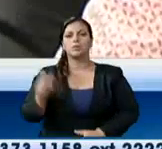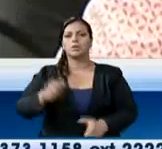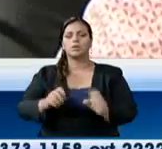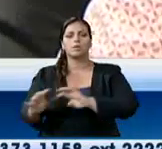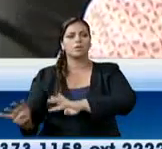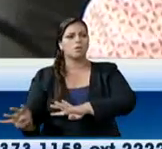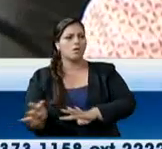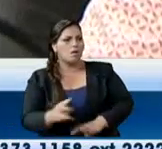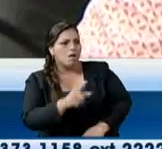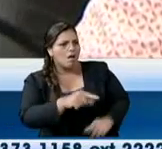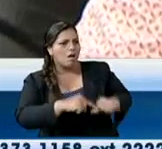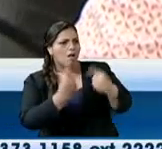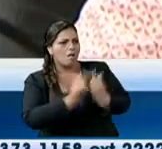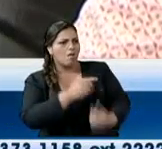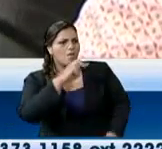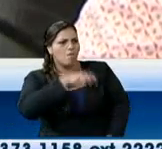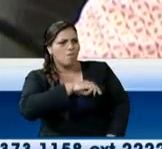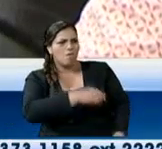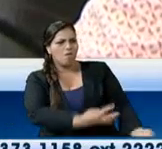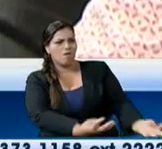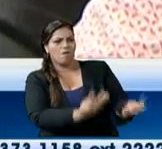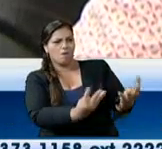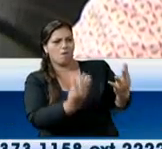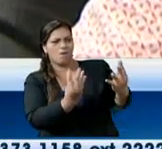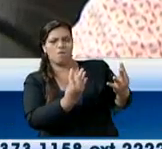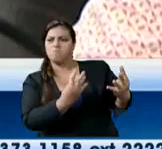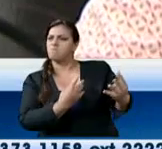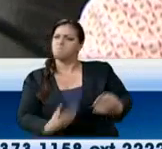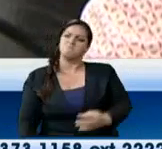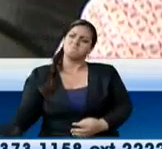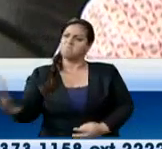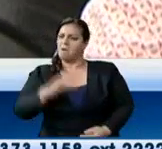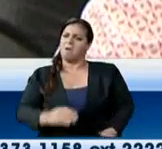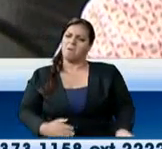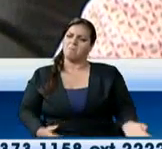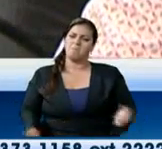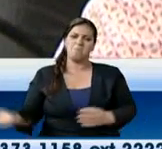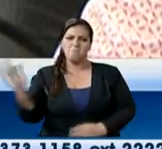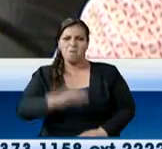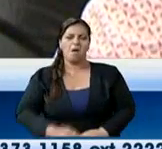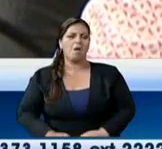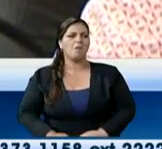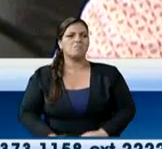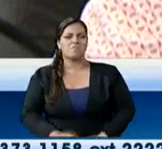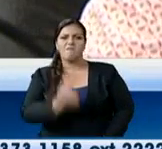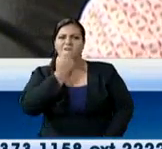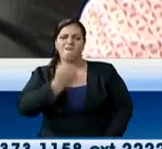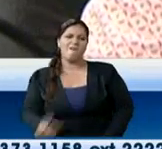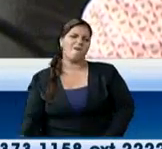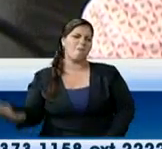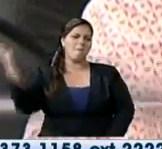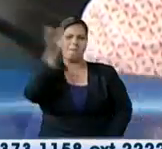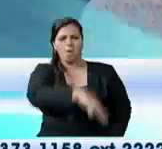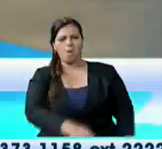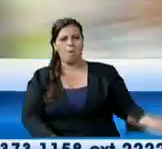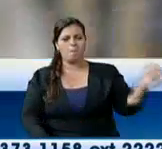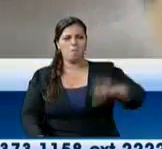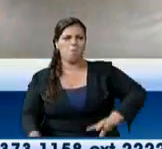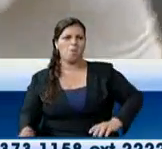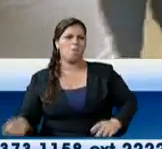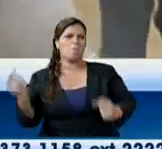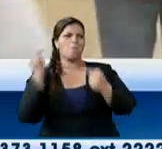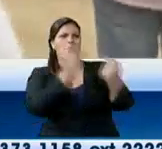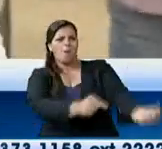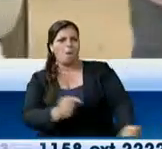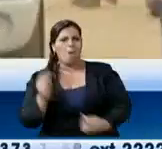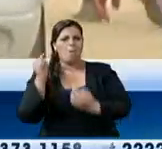Y estamos planificando para una fecha no muy lejana intervenir al derrocamiento de estos 28 viviendas que están construidas clandestinamente. Y que